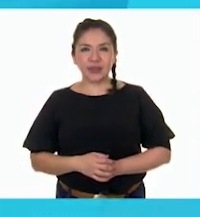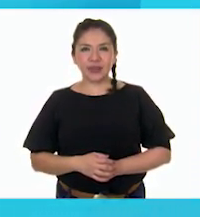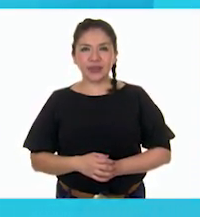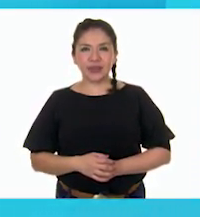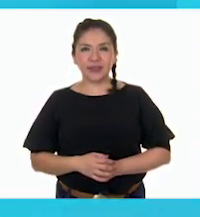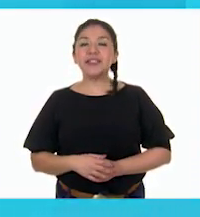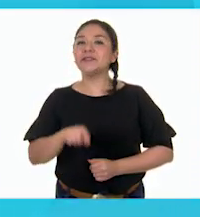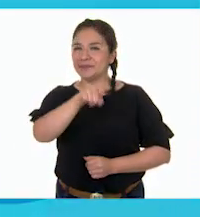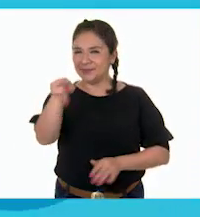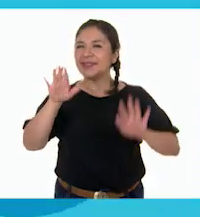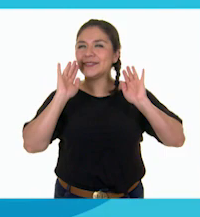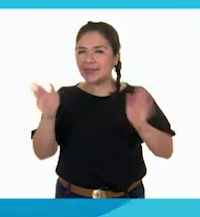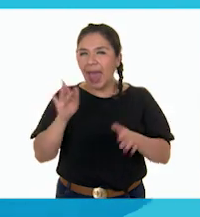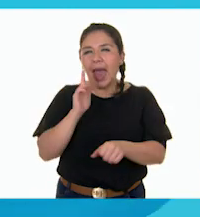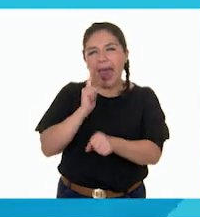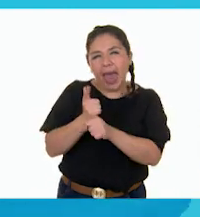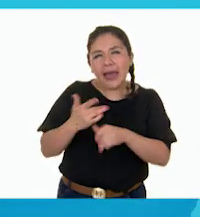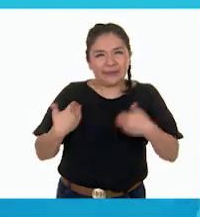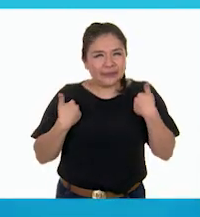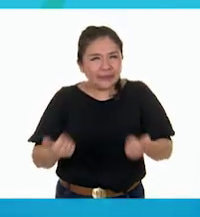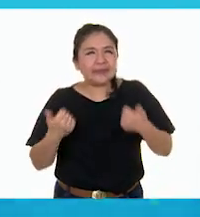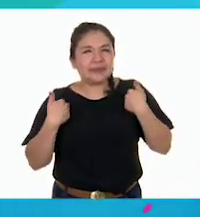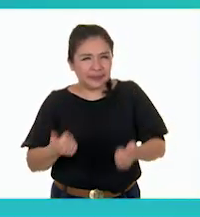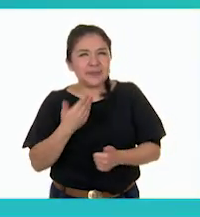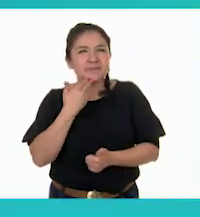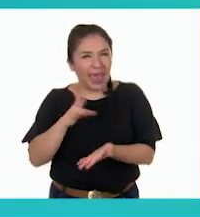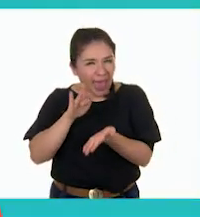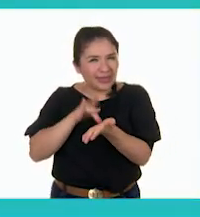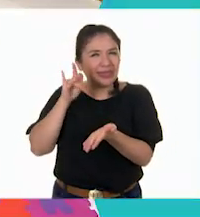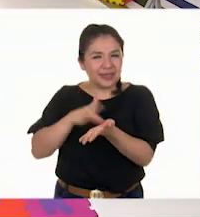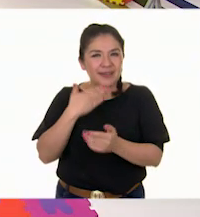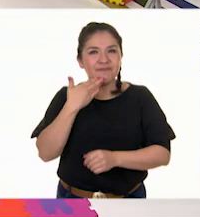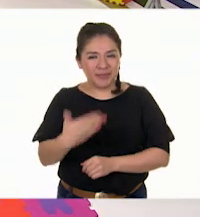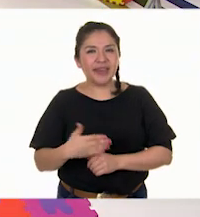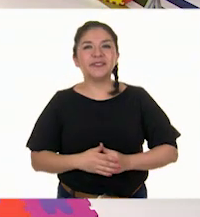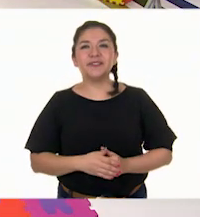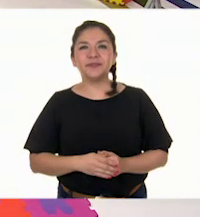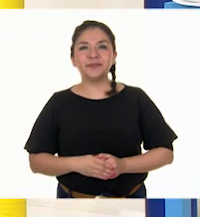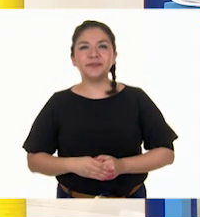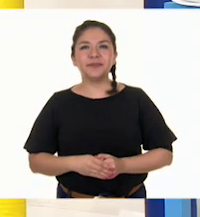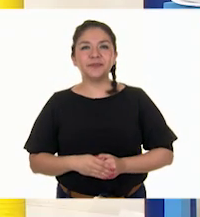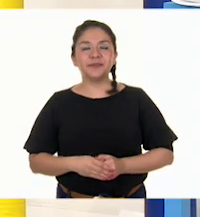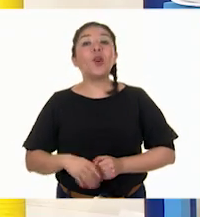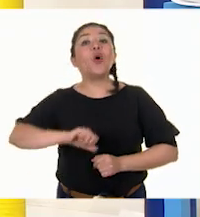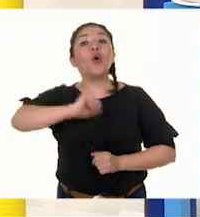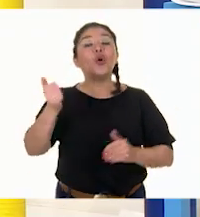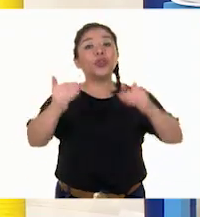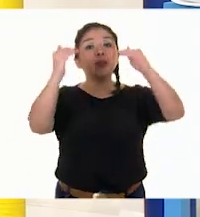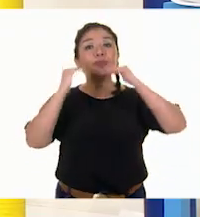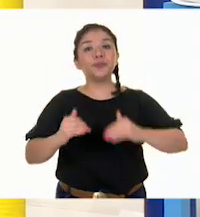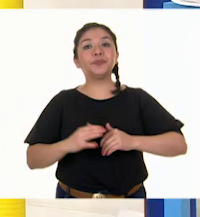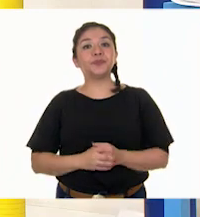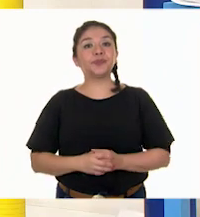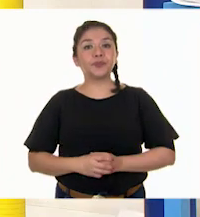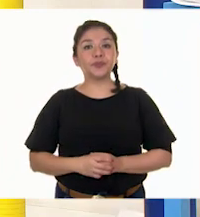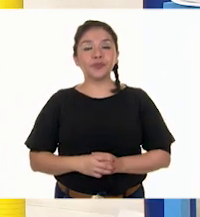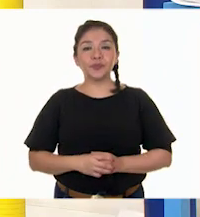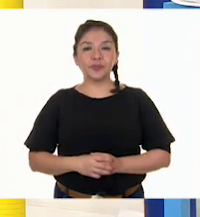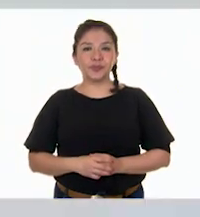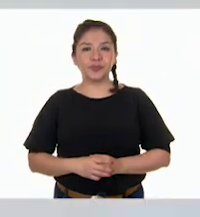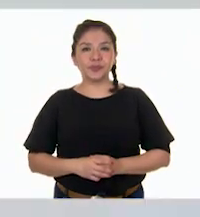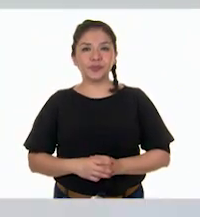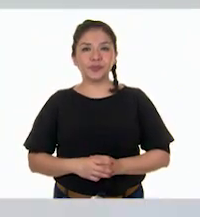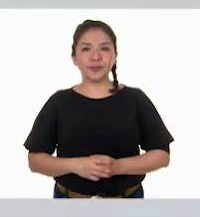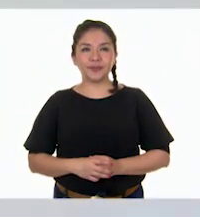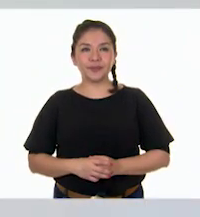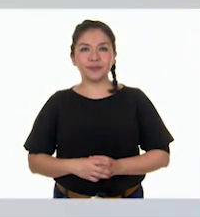Ya muy le bien, estamos entendiendo a estas frases, ¿verdad? Sí. Vayan ya seleccionando acabamos ya las de ustedes. Siguiente. Bien. Ya casi acabamos con esta, maestra. Ya casi